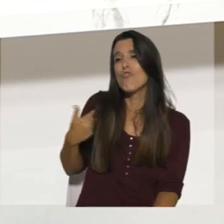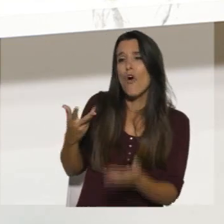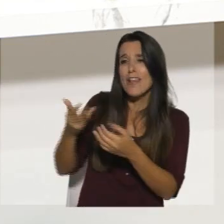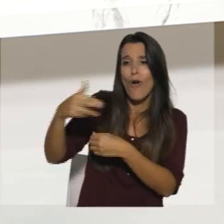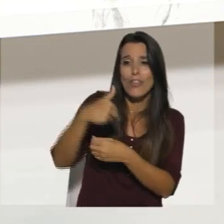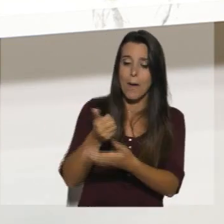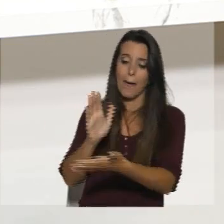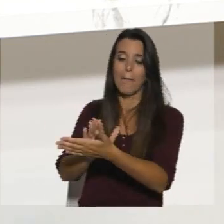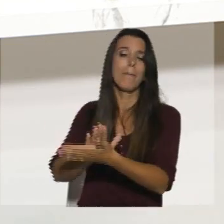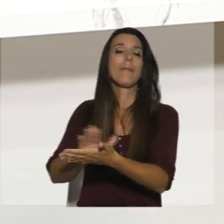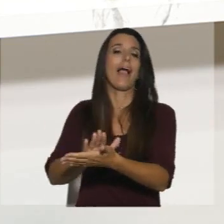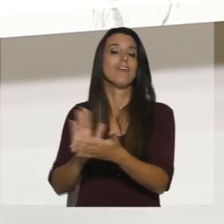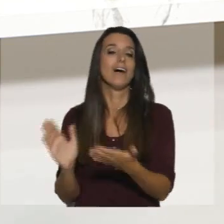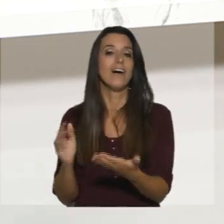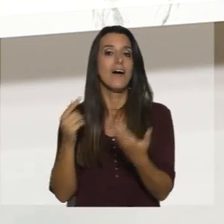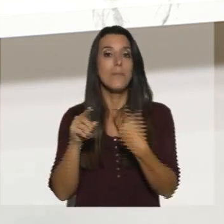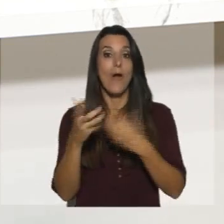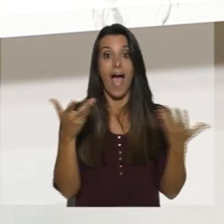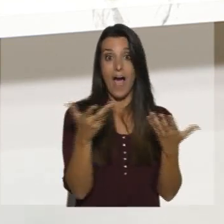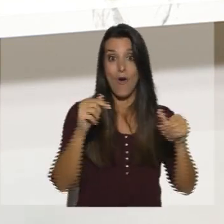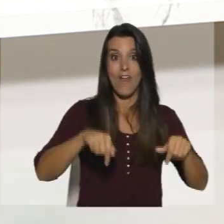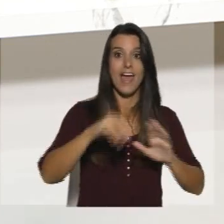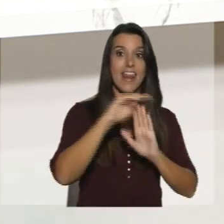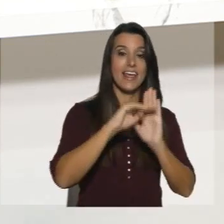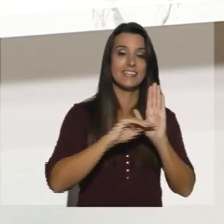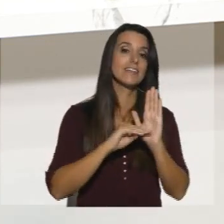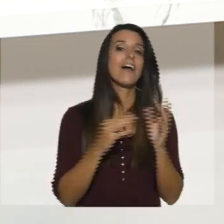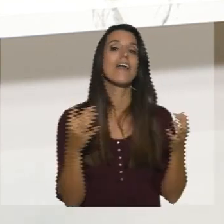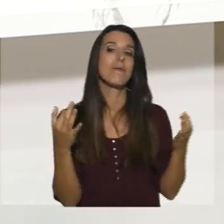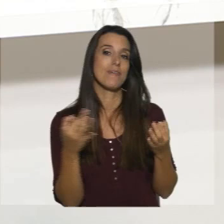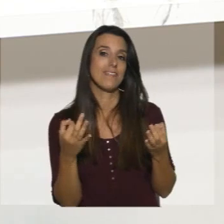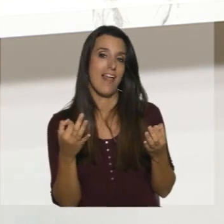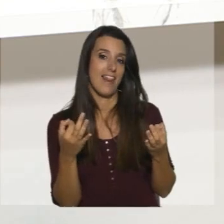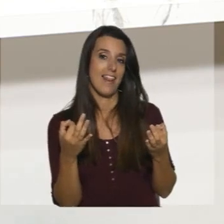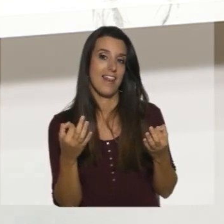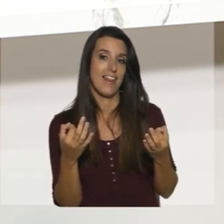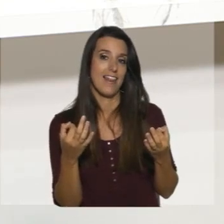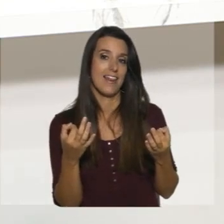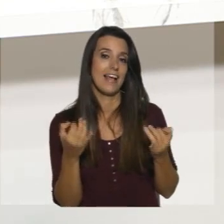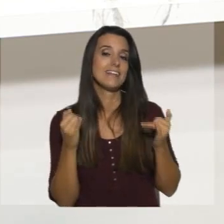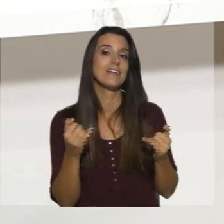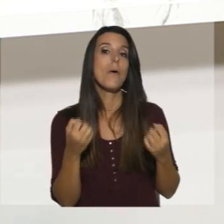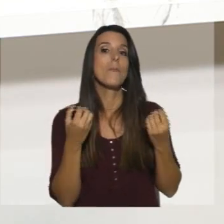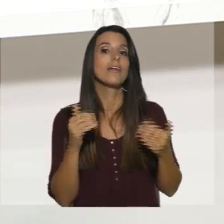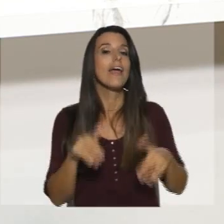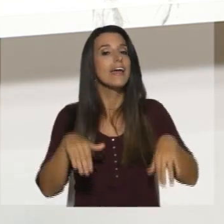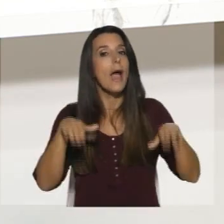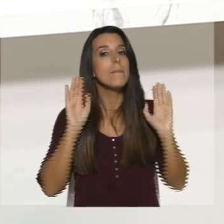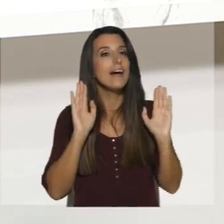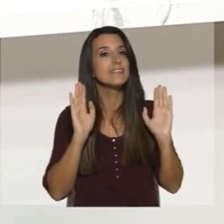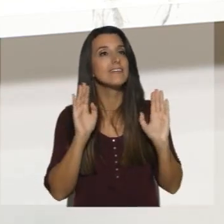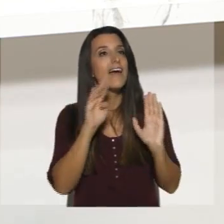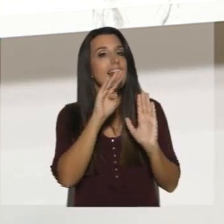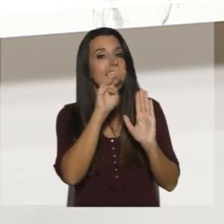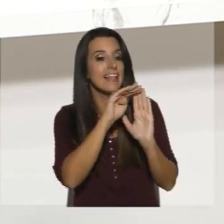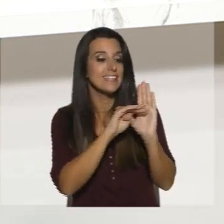pero ahí estaba. Pero de todas maneras, esta receta que vamos a estar compartiendo hoy es muy particular también, Paulita. Seguramente. Aparte, quizás es una receta